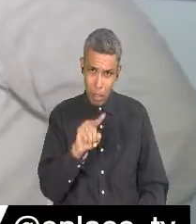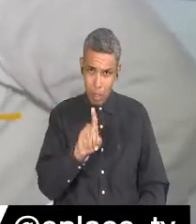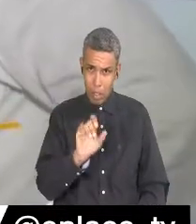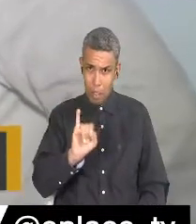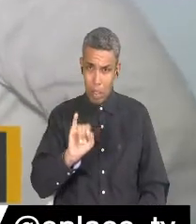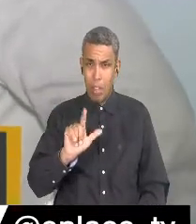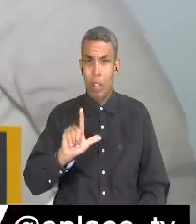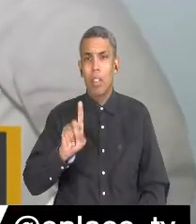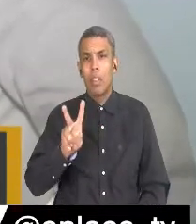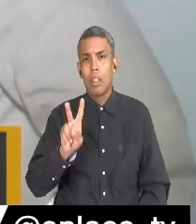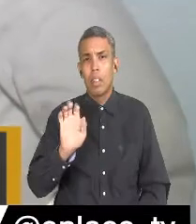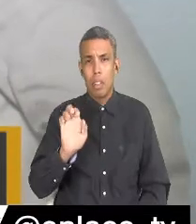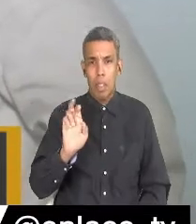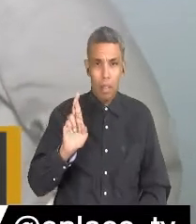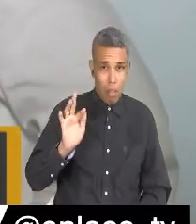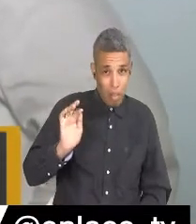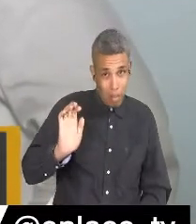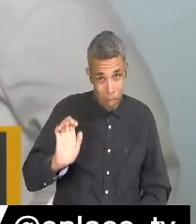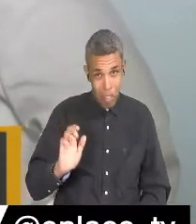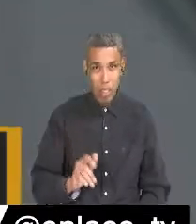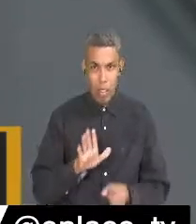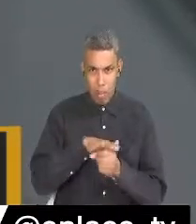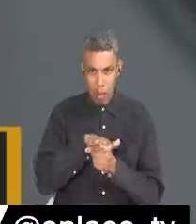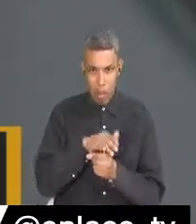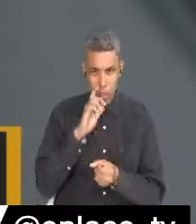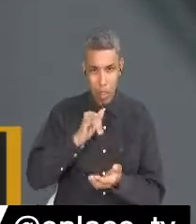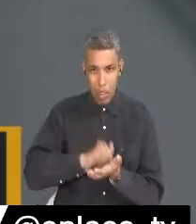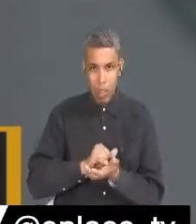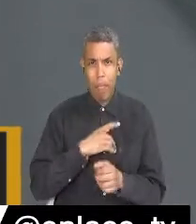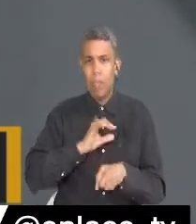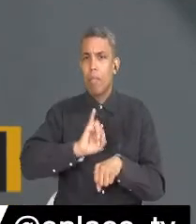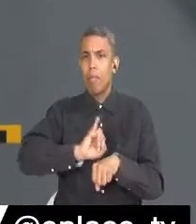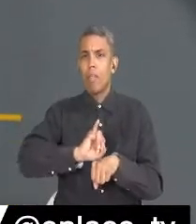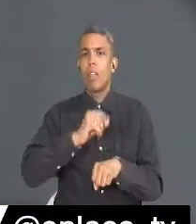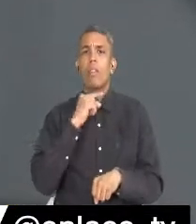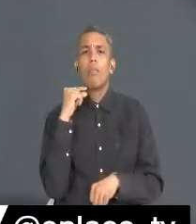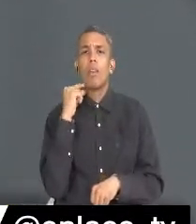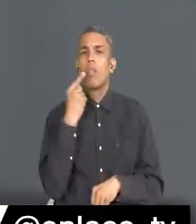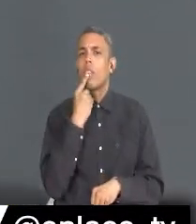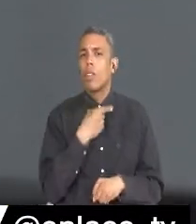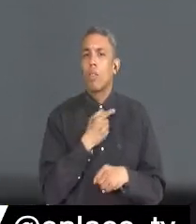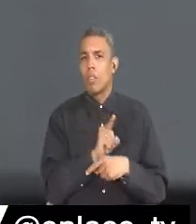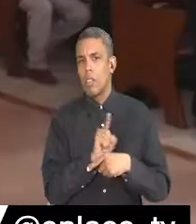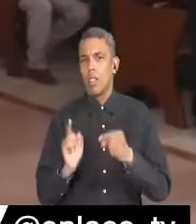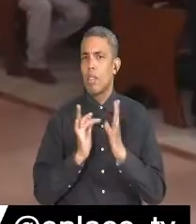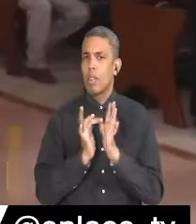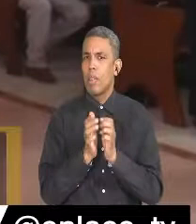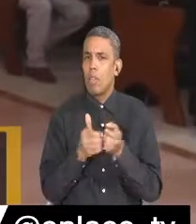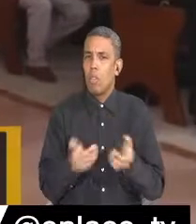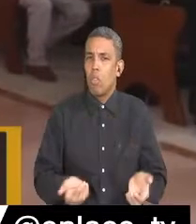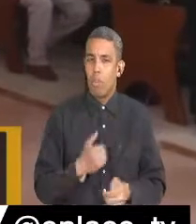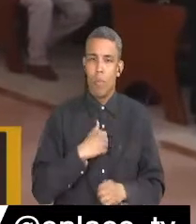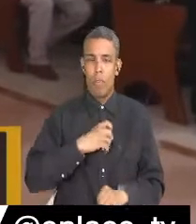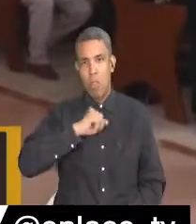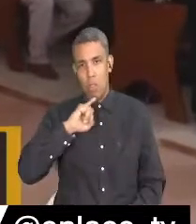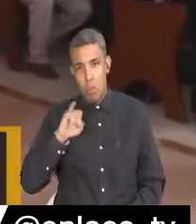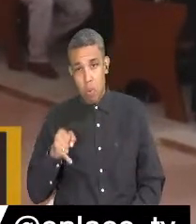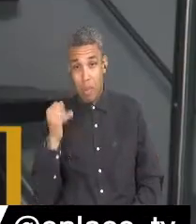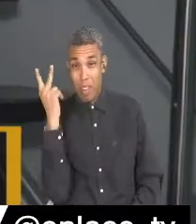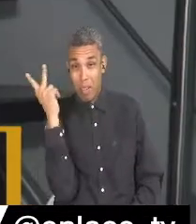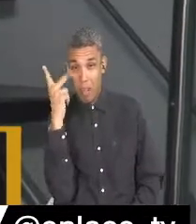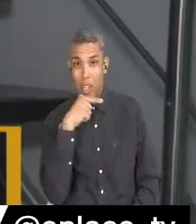La diócesis de Barranca Bermeja ha dado a conocer el desarrollo de lo que resta de la presente Semana Santa. Jueves y Viernes Santo concentran las actividades religiosas